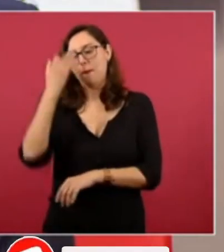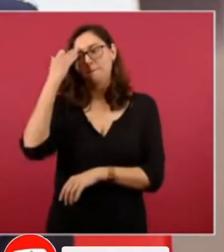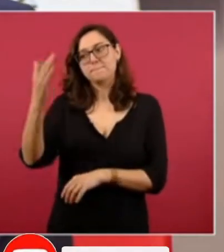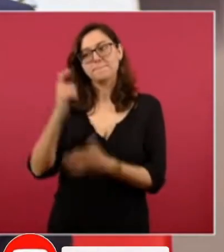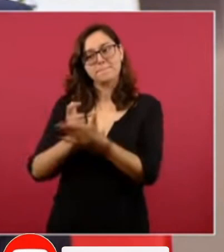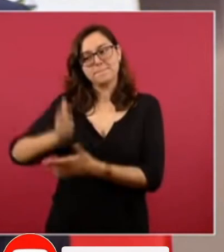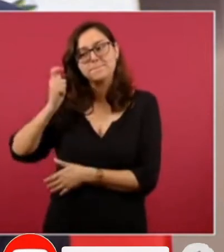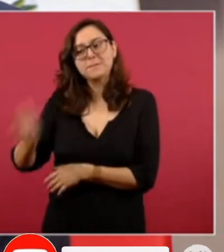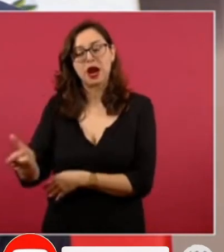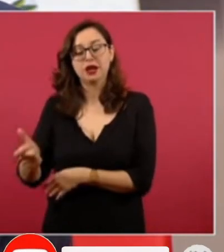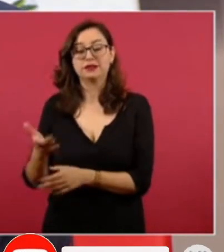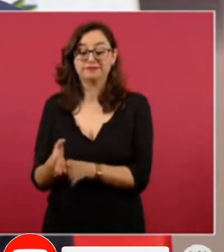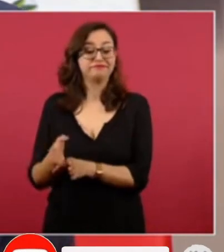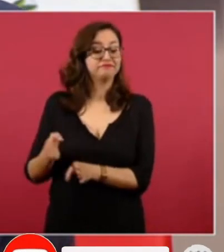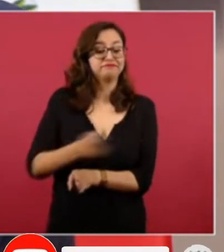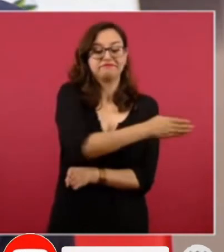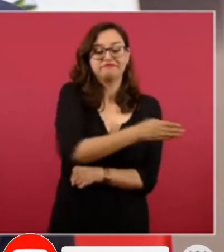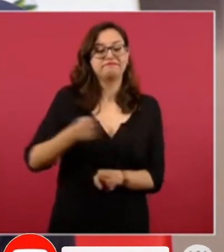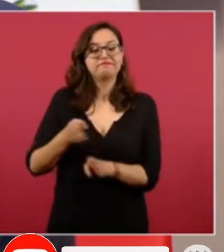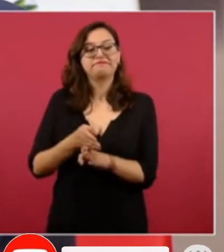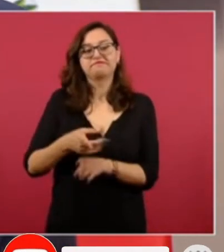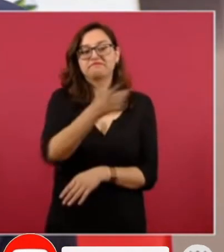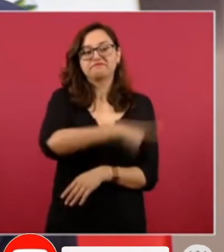o les devolvían los impuestos,